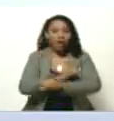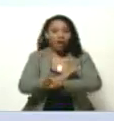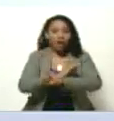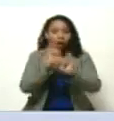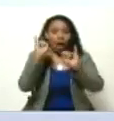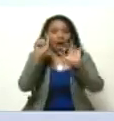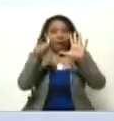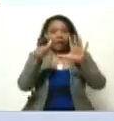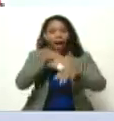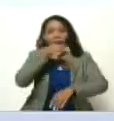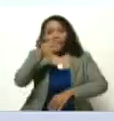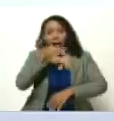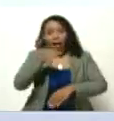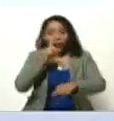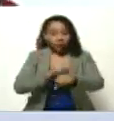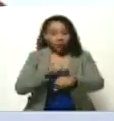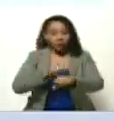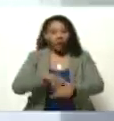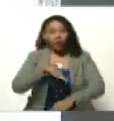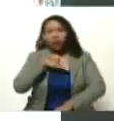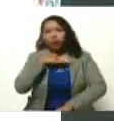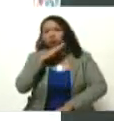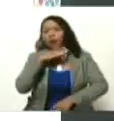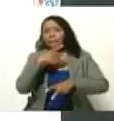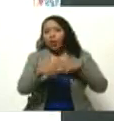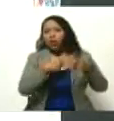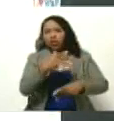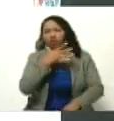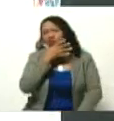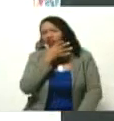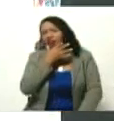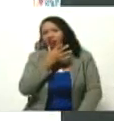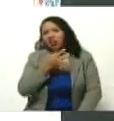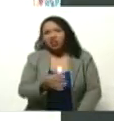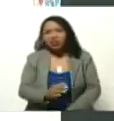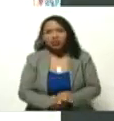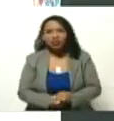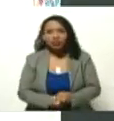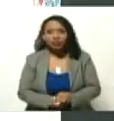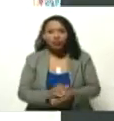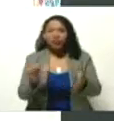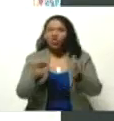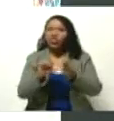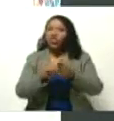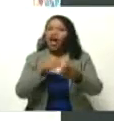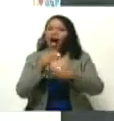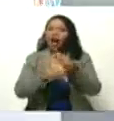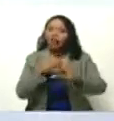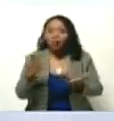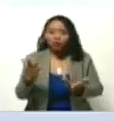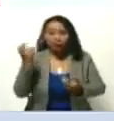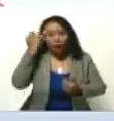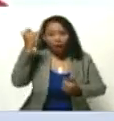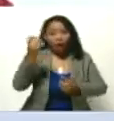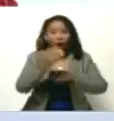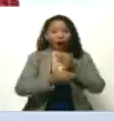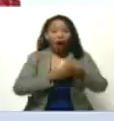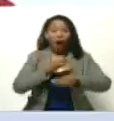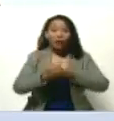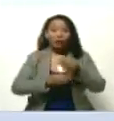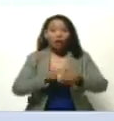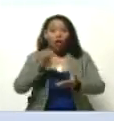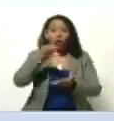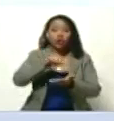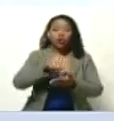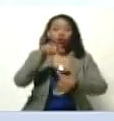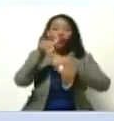a las 6 de la tarde. Es tiempo suficiente porque el proceso es muy sencillo. ¿Dónde las haremos? Lo ideal es que se hagan en los